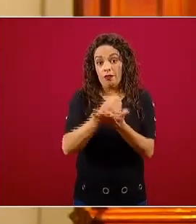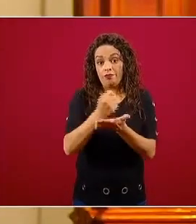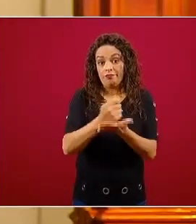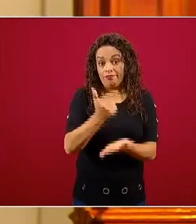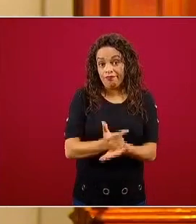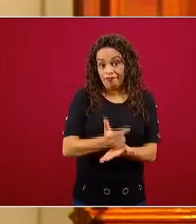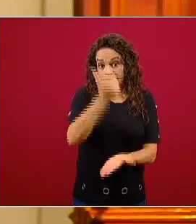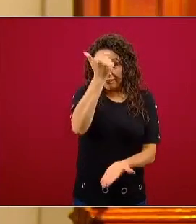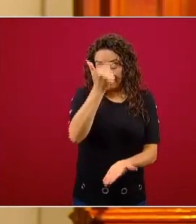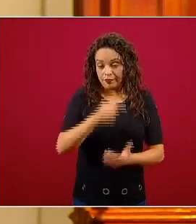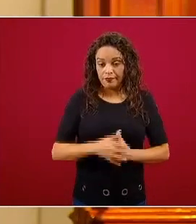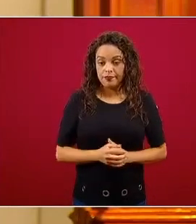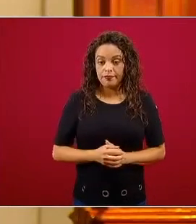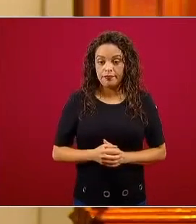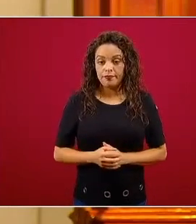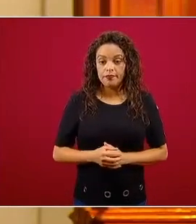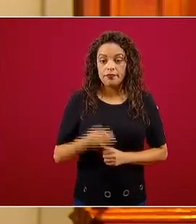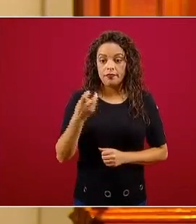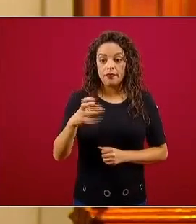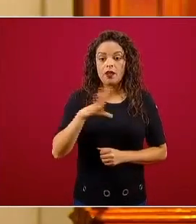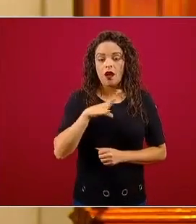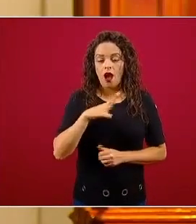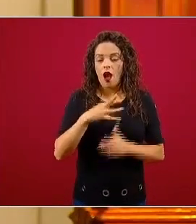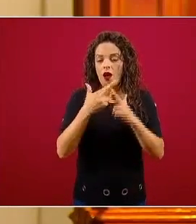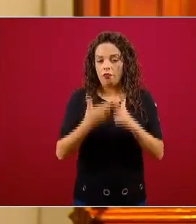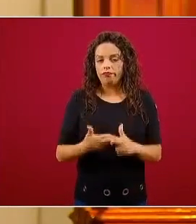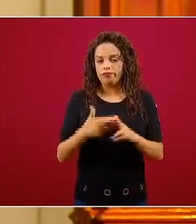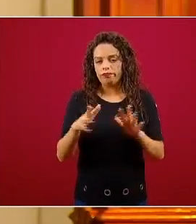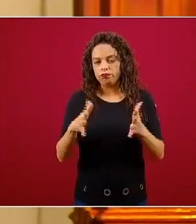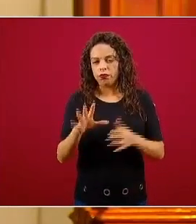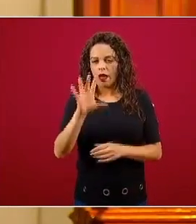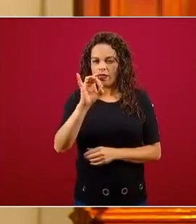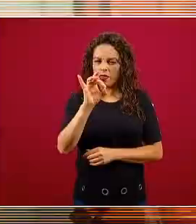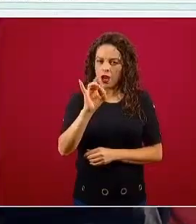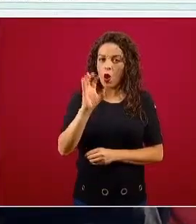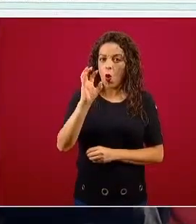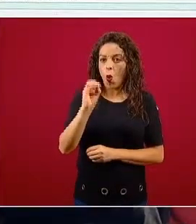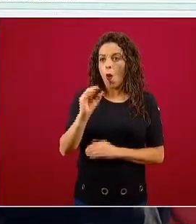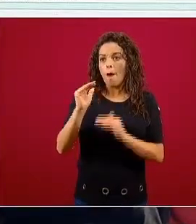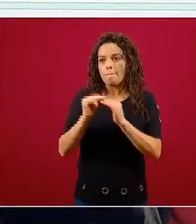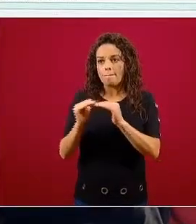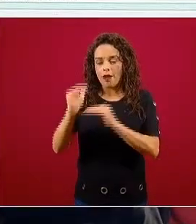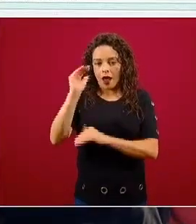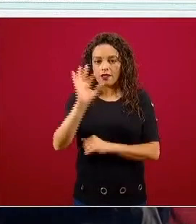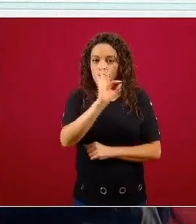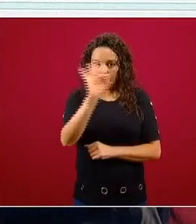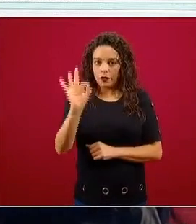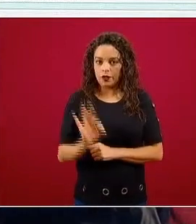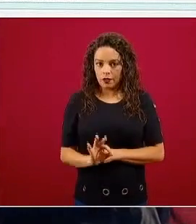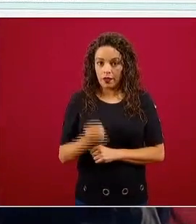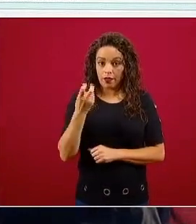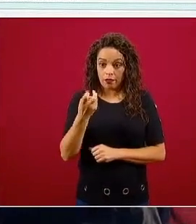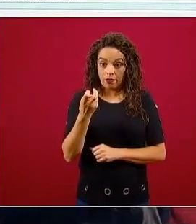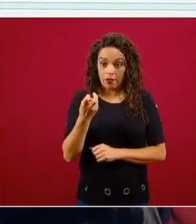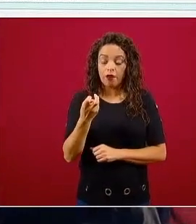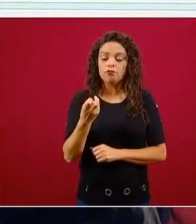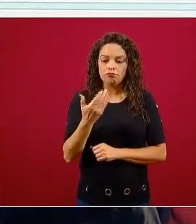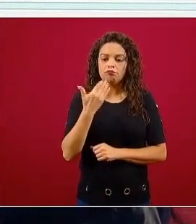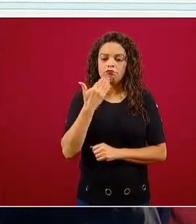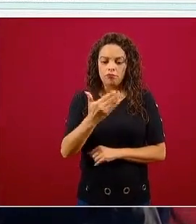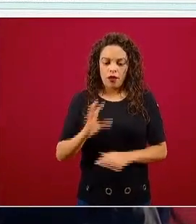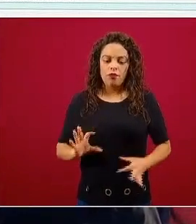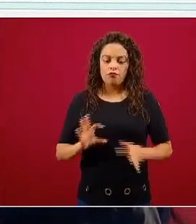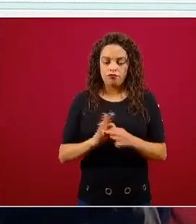todos están con una disponibilidad de al menos el 30 o más %, lo cual está dentro de este nivel